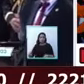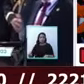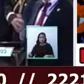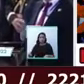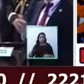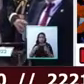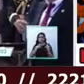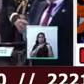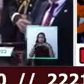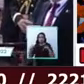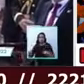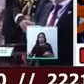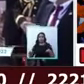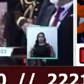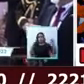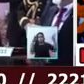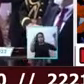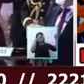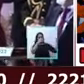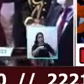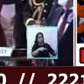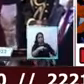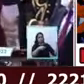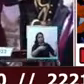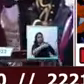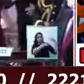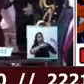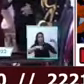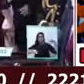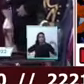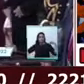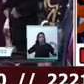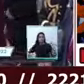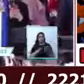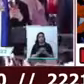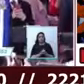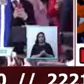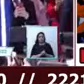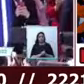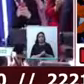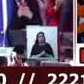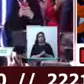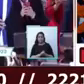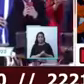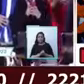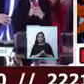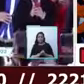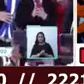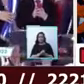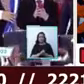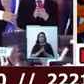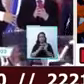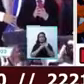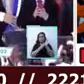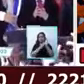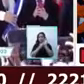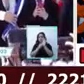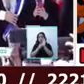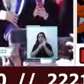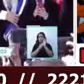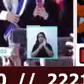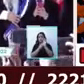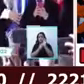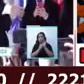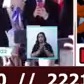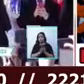Pero a su lado, no se le olvide, porque ustedes viven en la temática allá también. Ahí hay que reclamarle a Enrique Reina y a la presidenta, pues, ¿cuándo le va a poner manos a